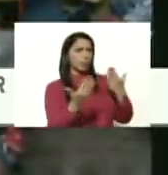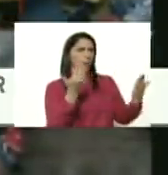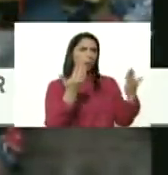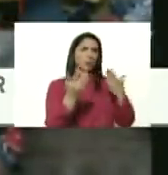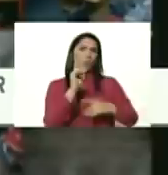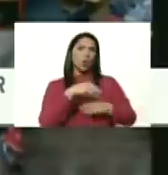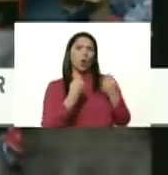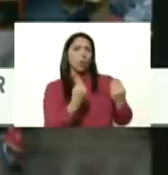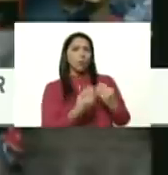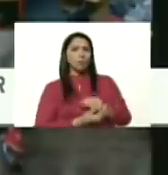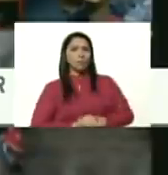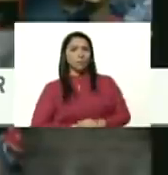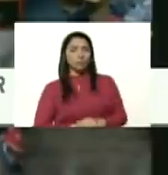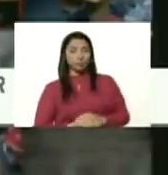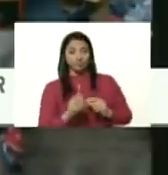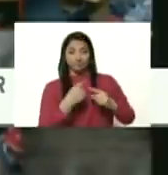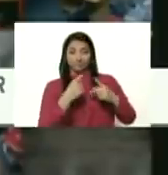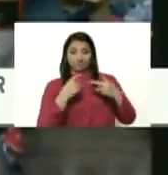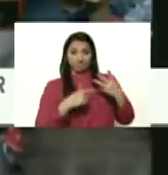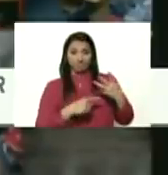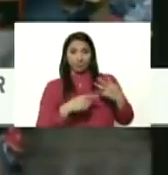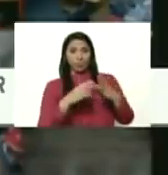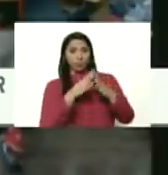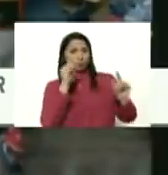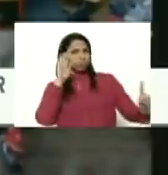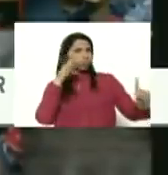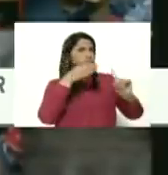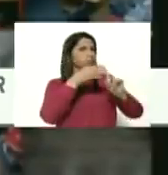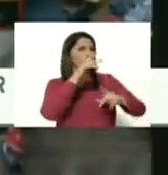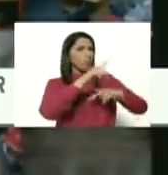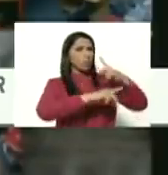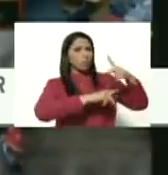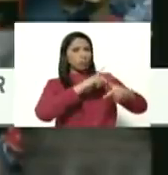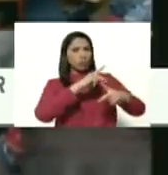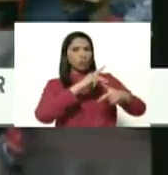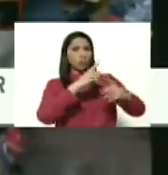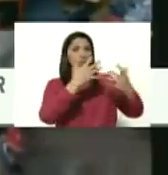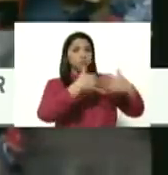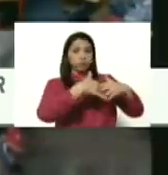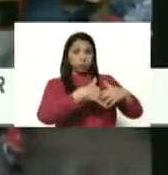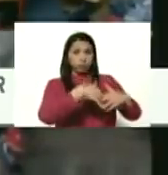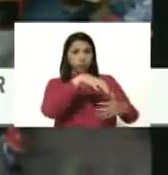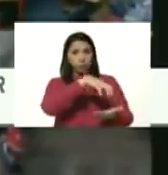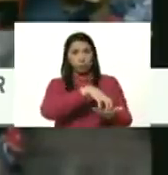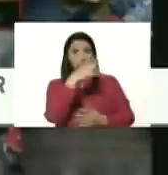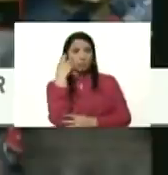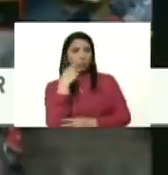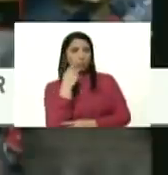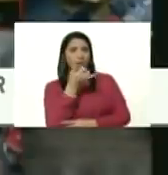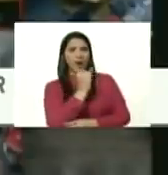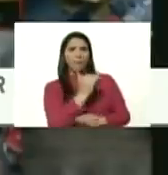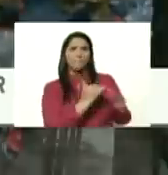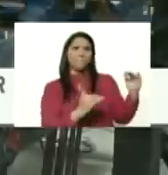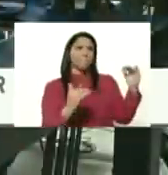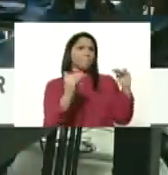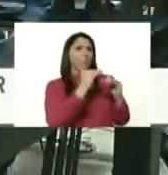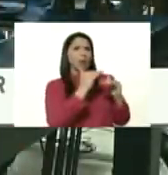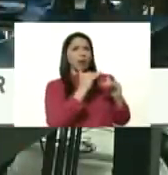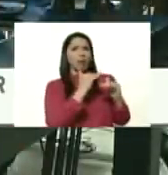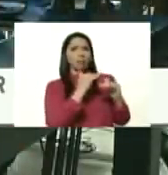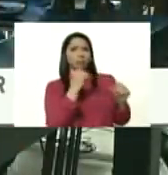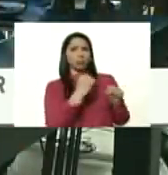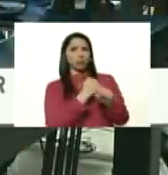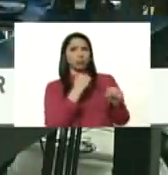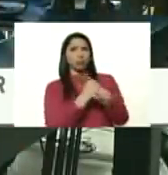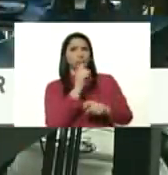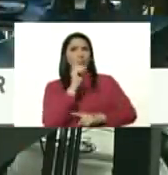calidad. O sea, todo lo que tiene que ver con la producción, el complejo industrial de Guayana está en alza de producción. También,